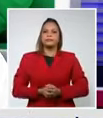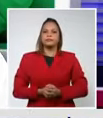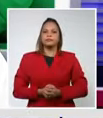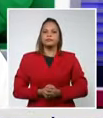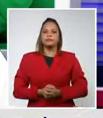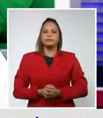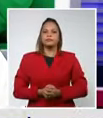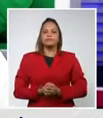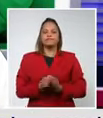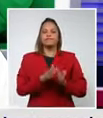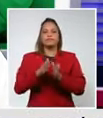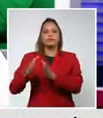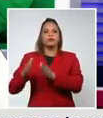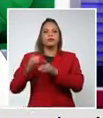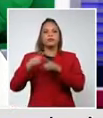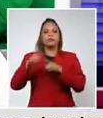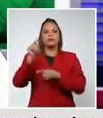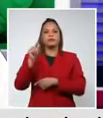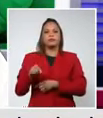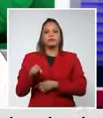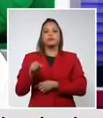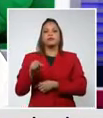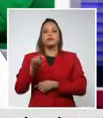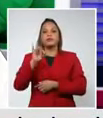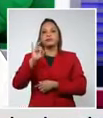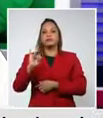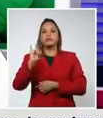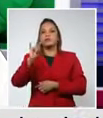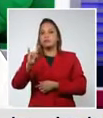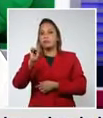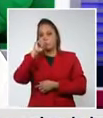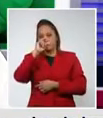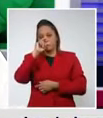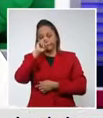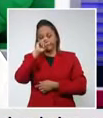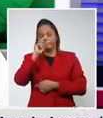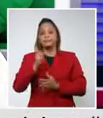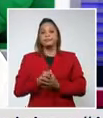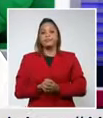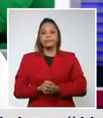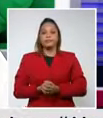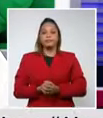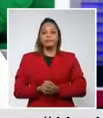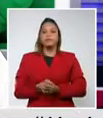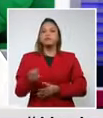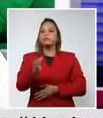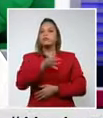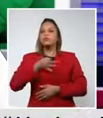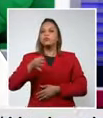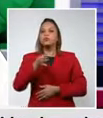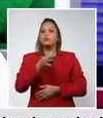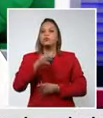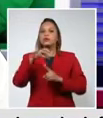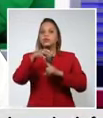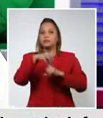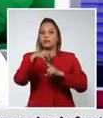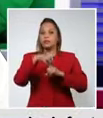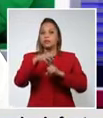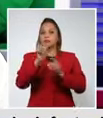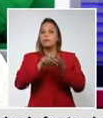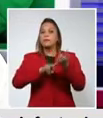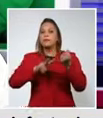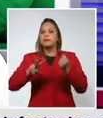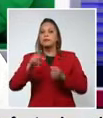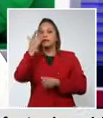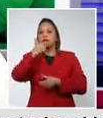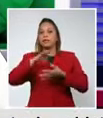La otra es una paciente de 79 años de edad, en esta ocasión del municipio de San Cristóbal, en la provincia de